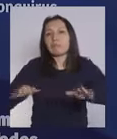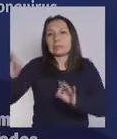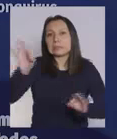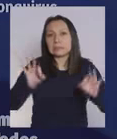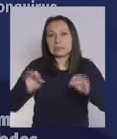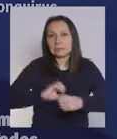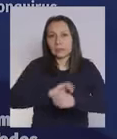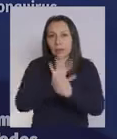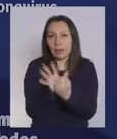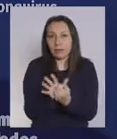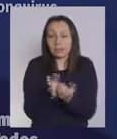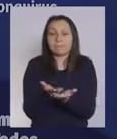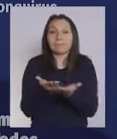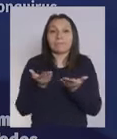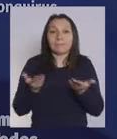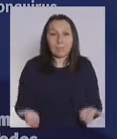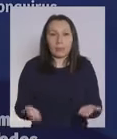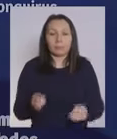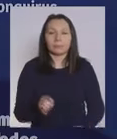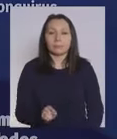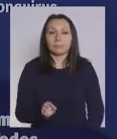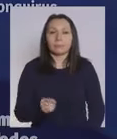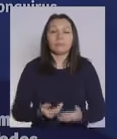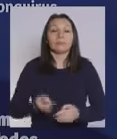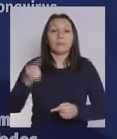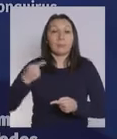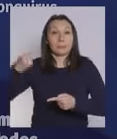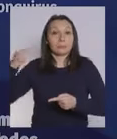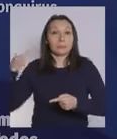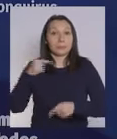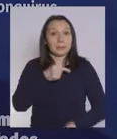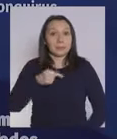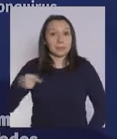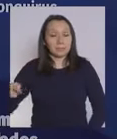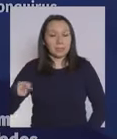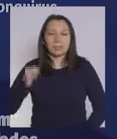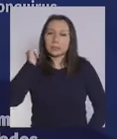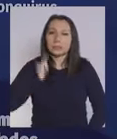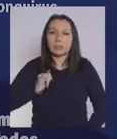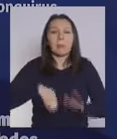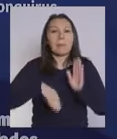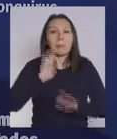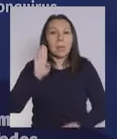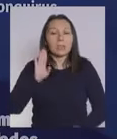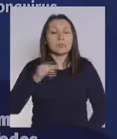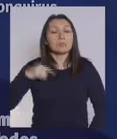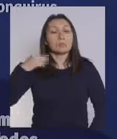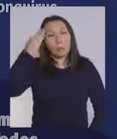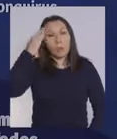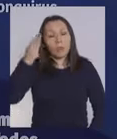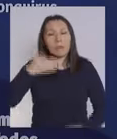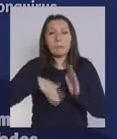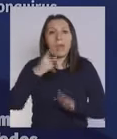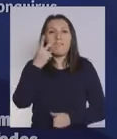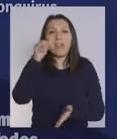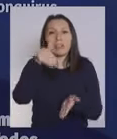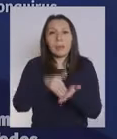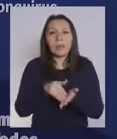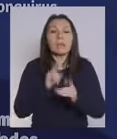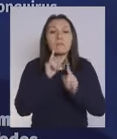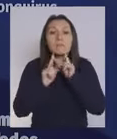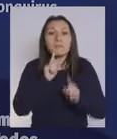virus. Es por eso que en las últimas semanas hemos hecho siempre más de, en los últimos días, más de 20.000 exámenes